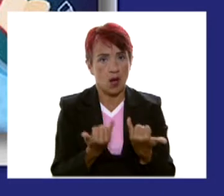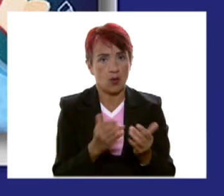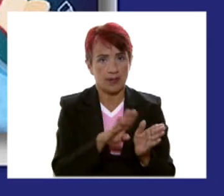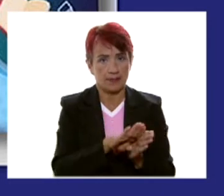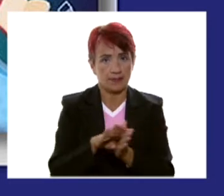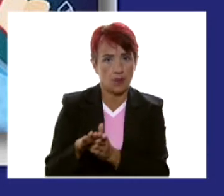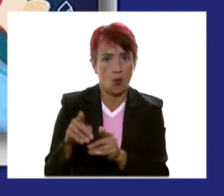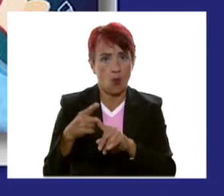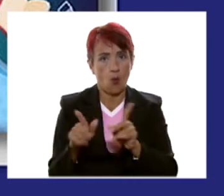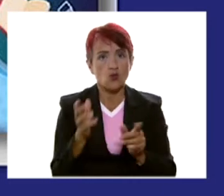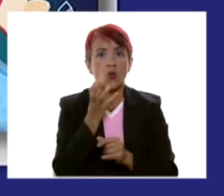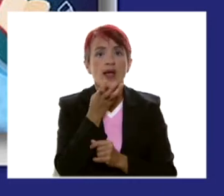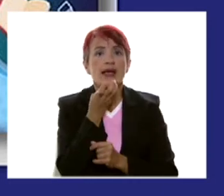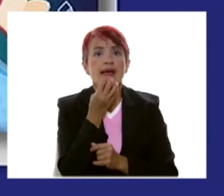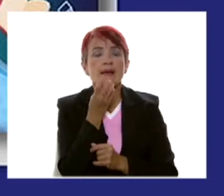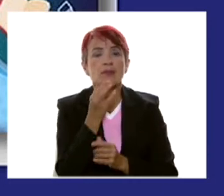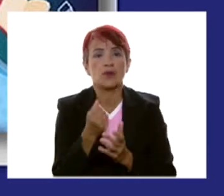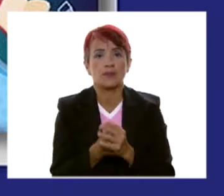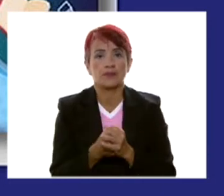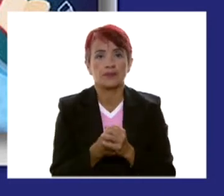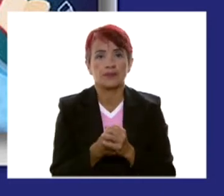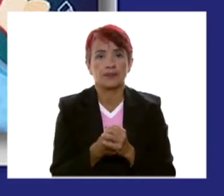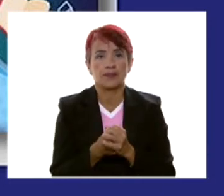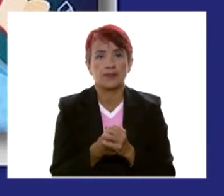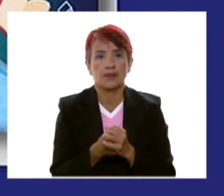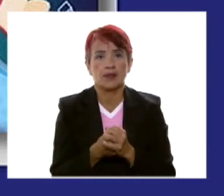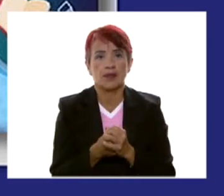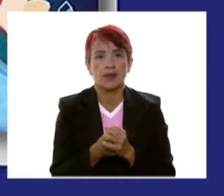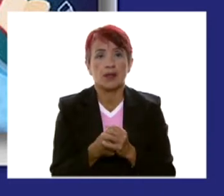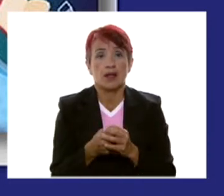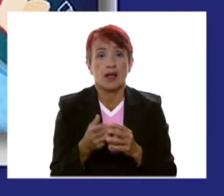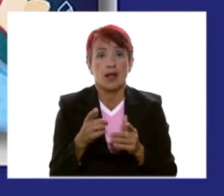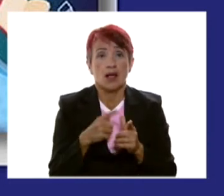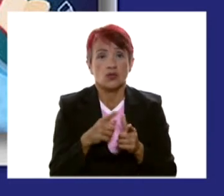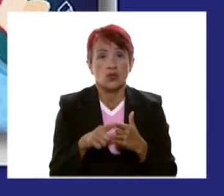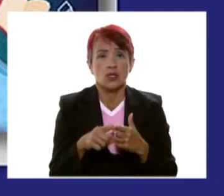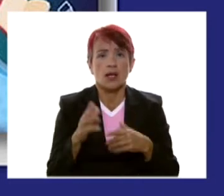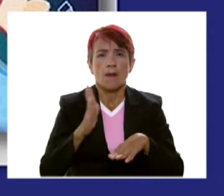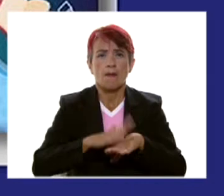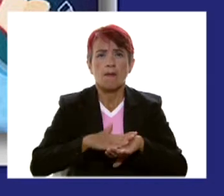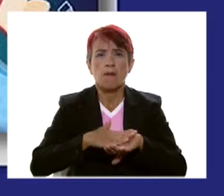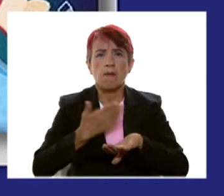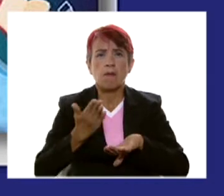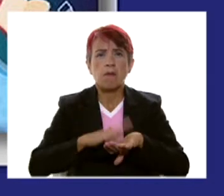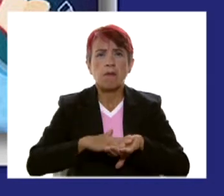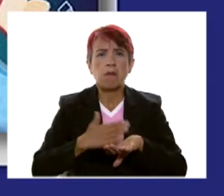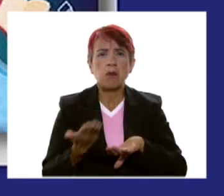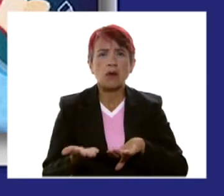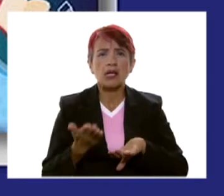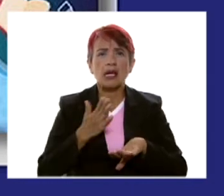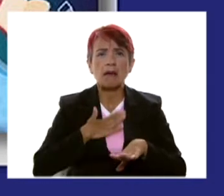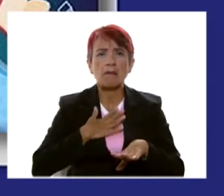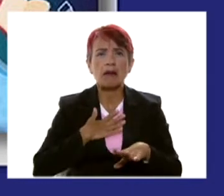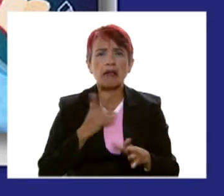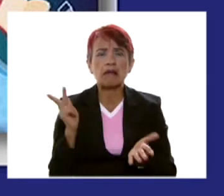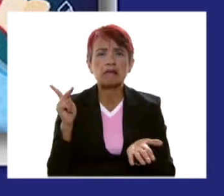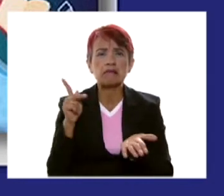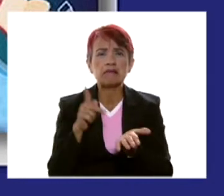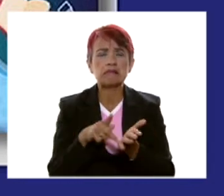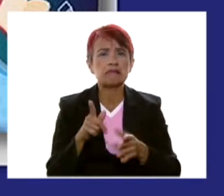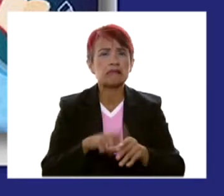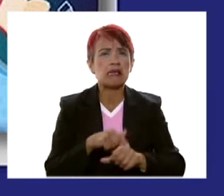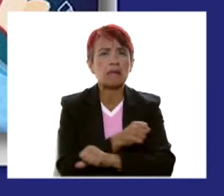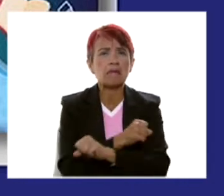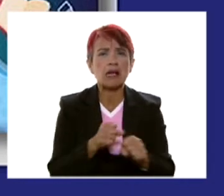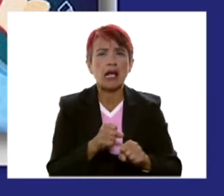ejemplos. Why are you sleeping? Because I got early this morning. ¿Okay? ¿Qué